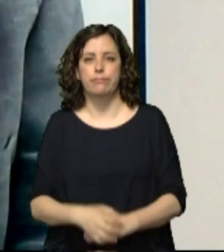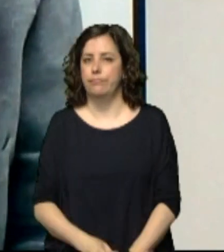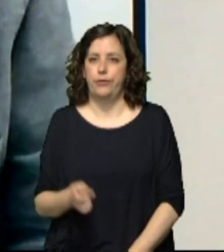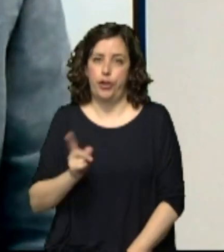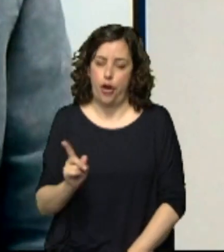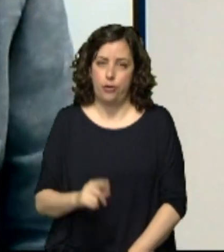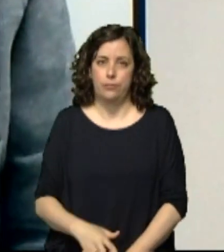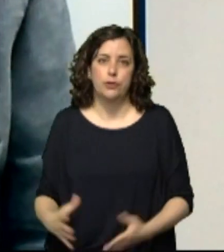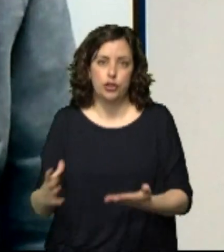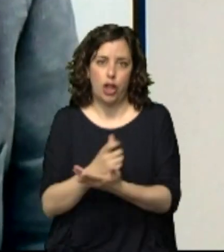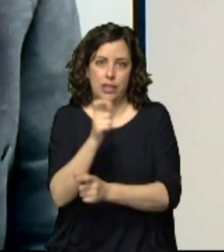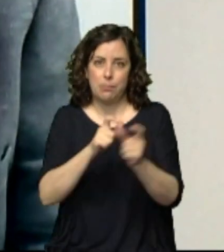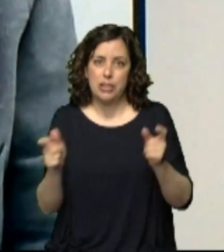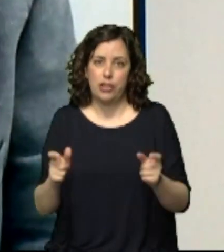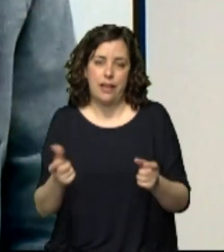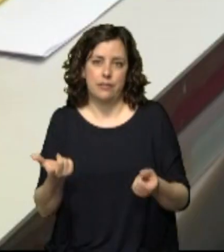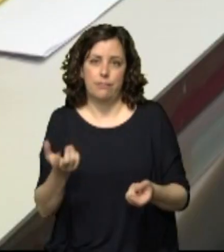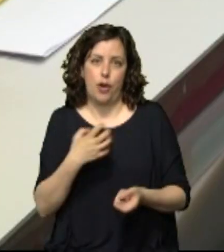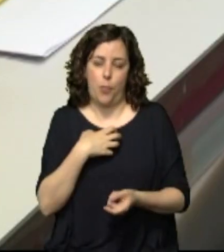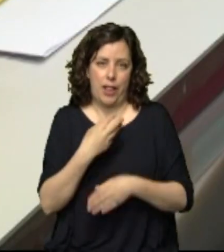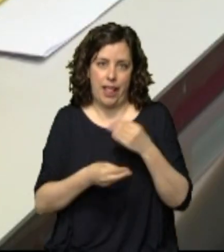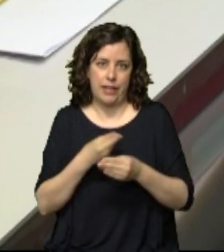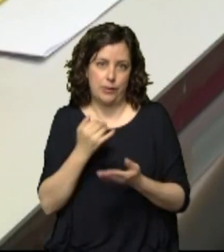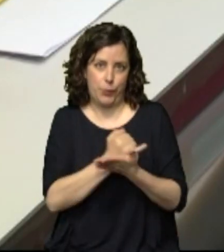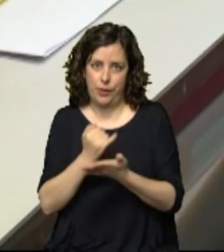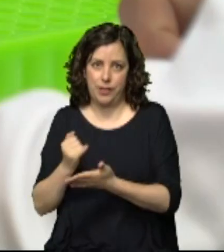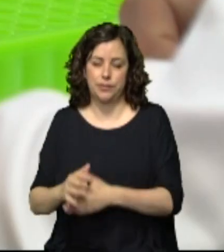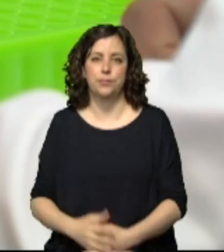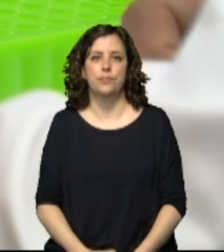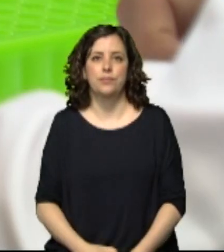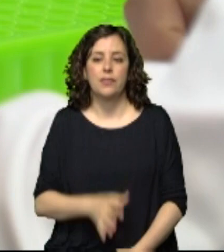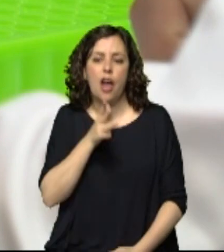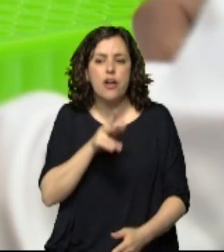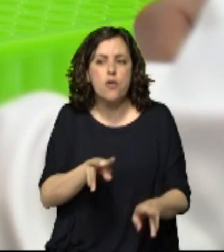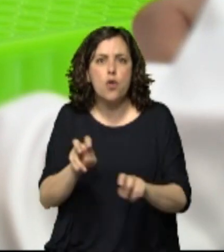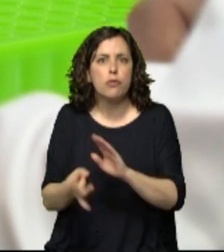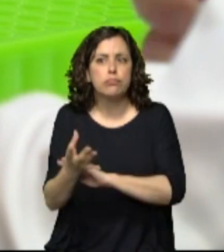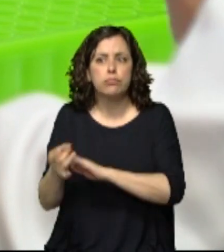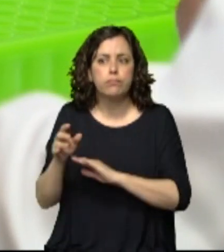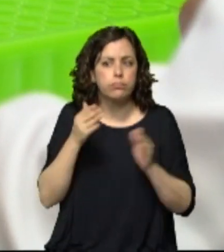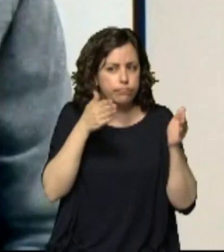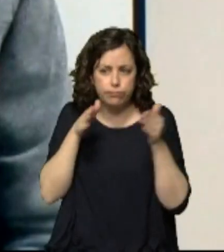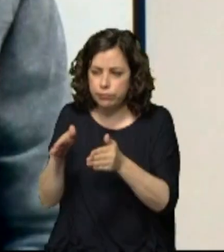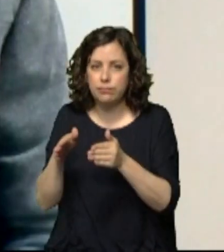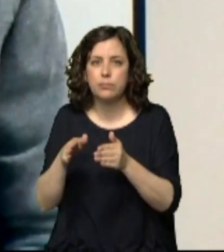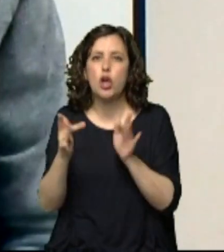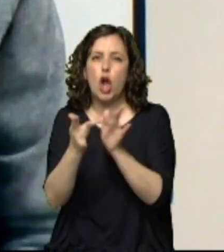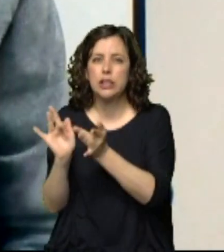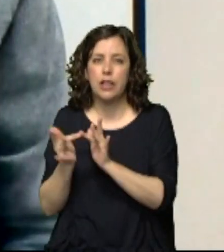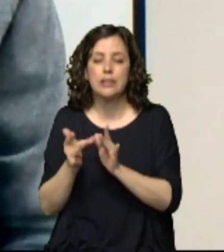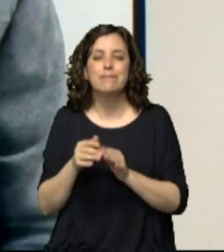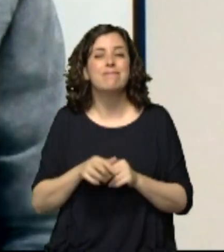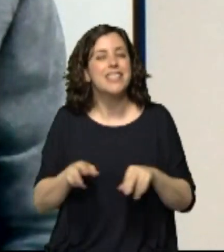ni tiene ni puede hacerse las pruebas. La mirada puesta en los nuevos casos y sus contactos. Seguir lo más